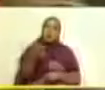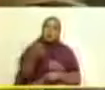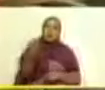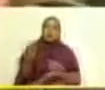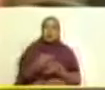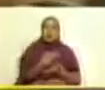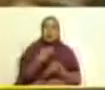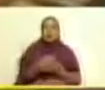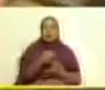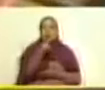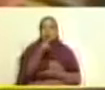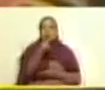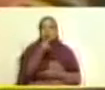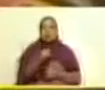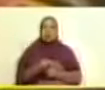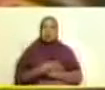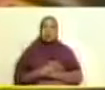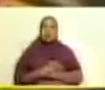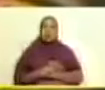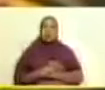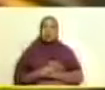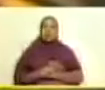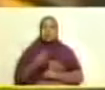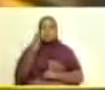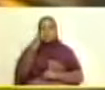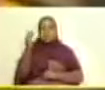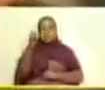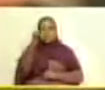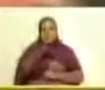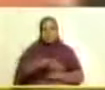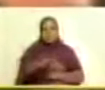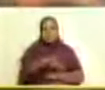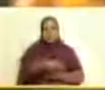Katia, capitana, capitana Pueblo.